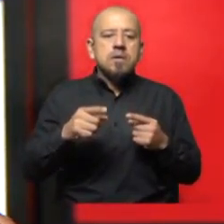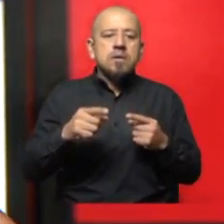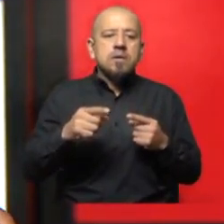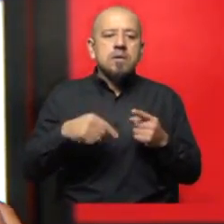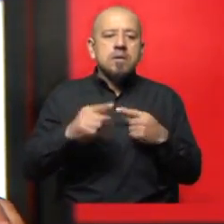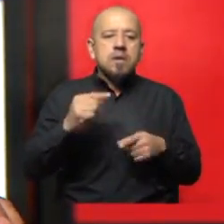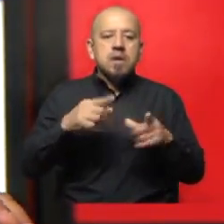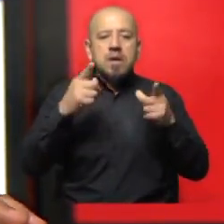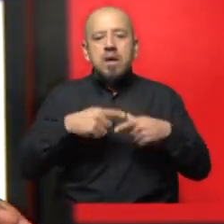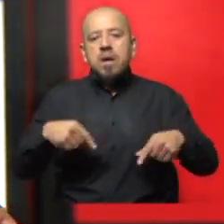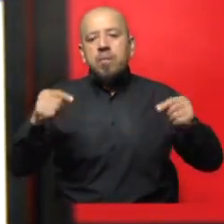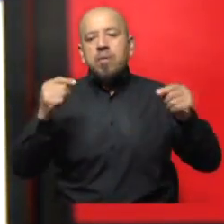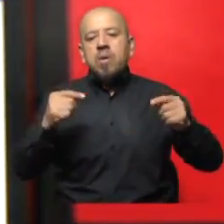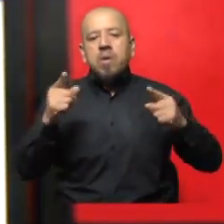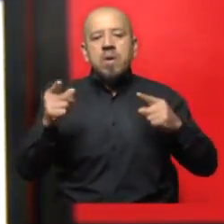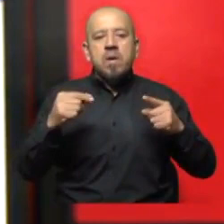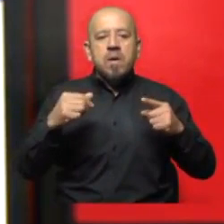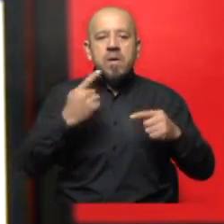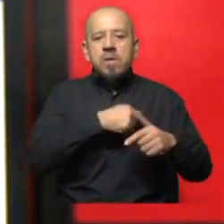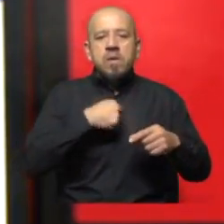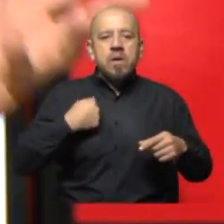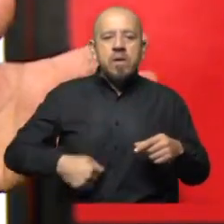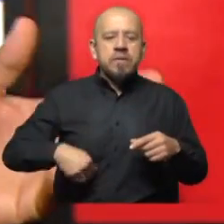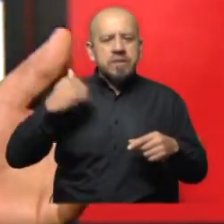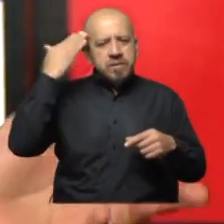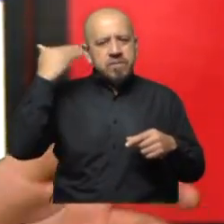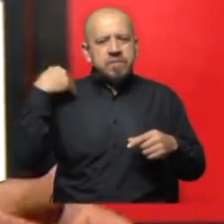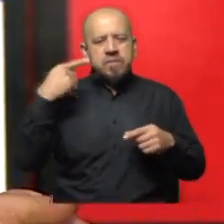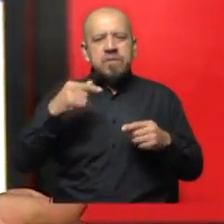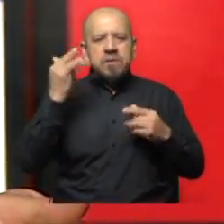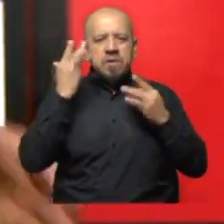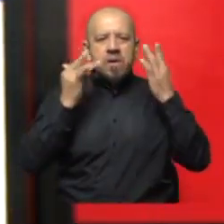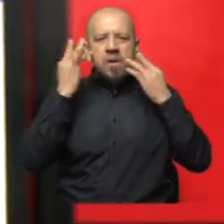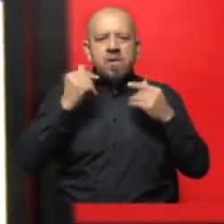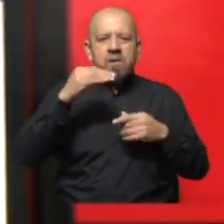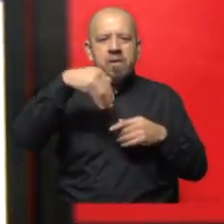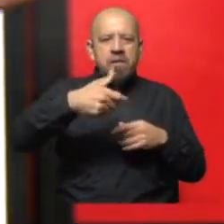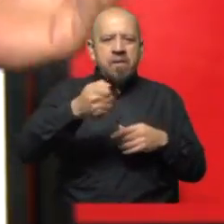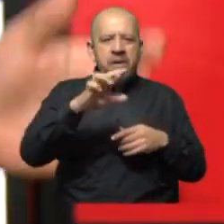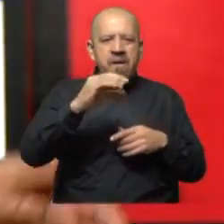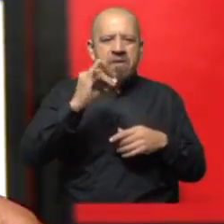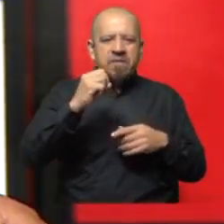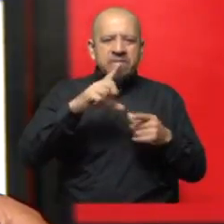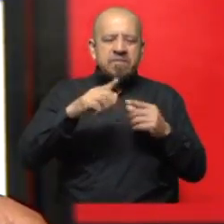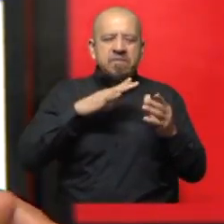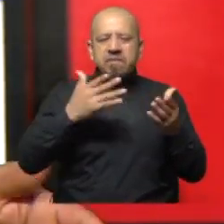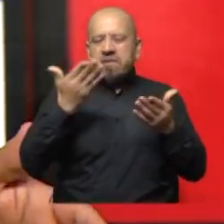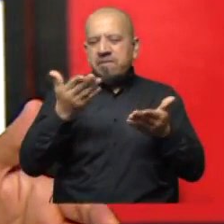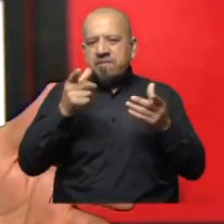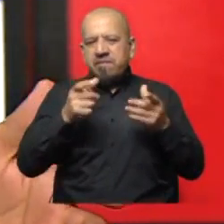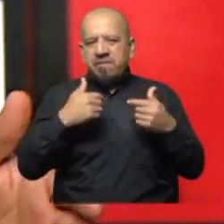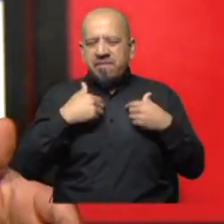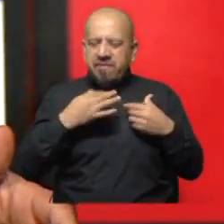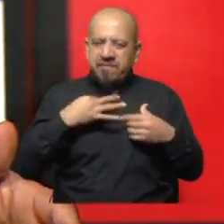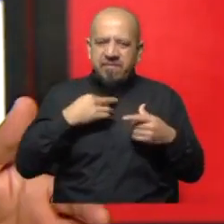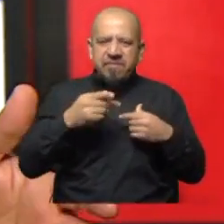japonesas chinas o sea un artista marcial es alguien que le dedica parte de su